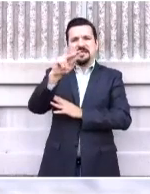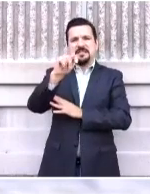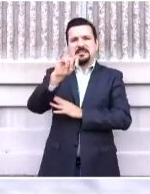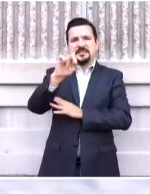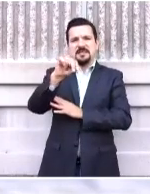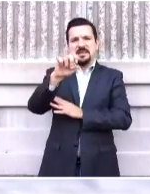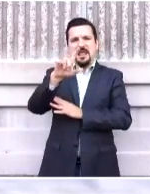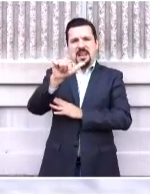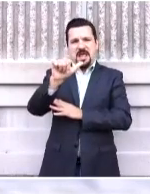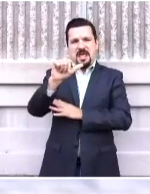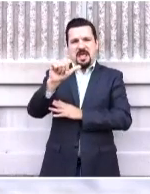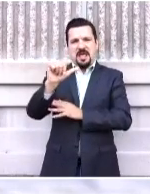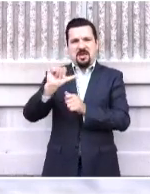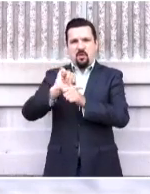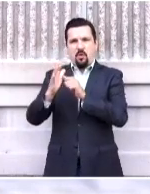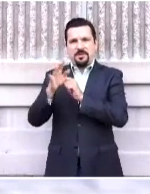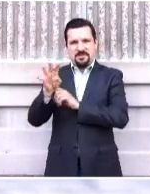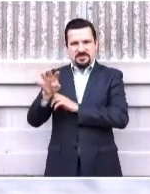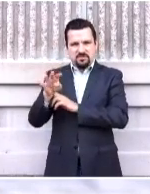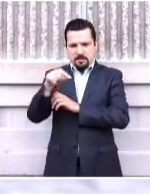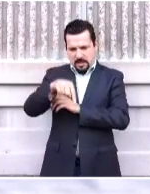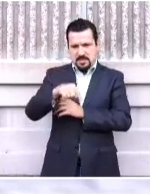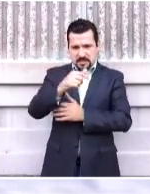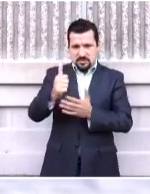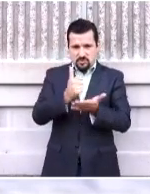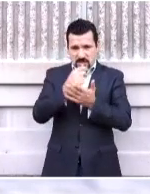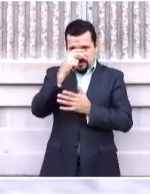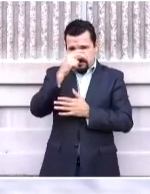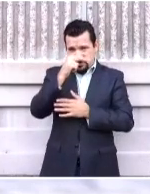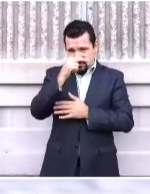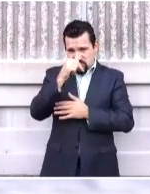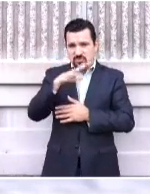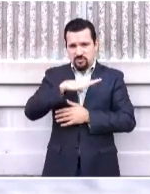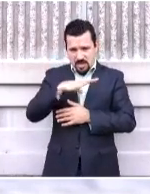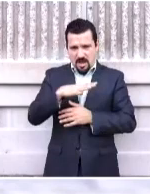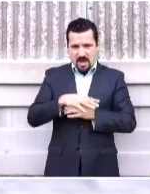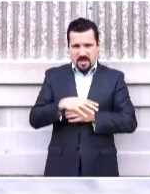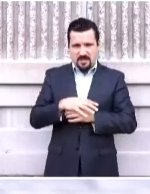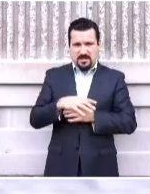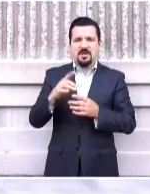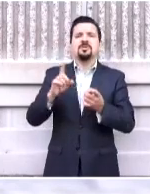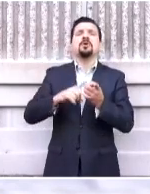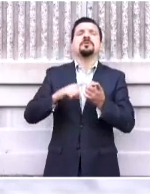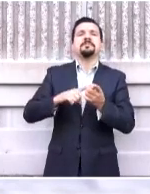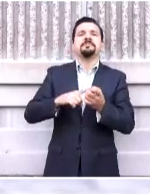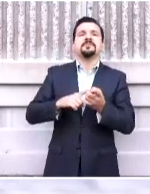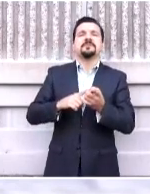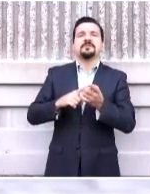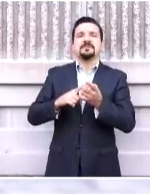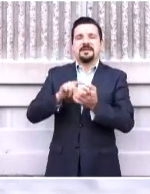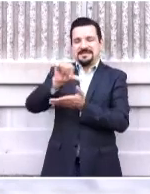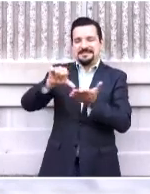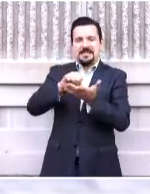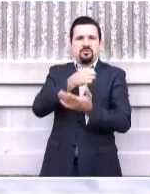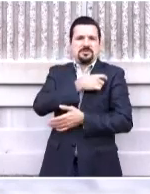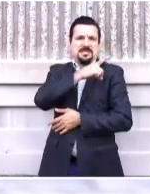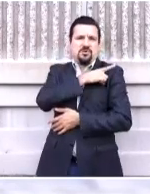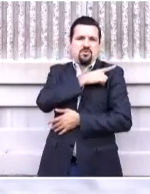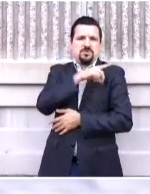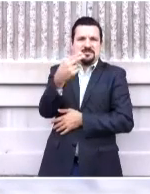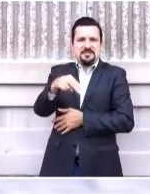en la ciudad de Hermosillo. Este centro es el Centro de Salud Domingo Olivares.